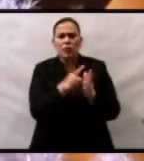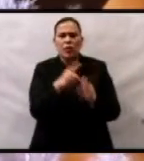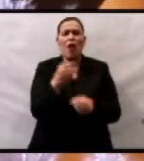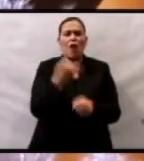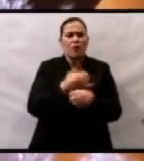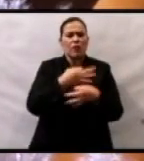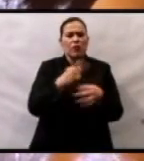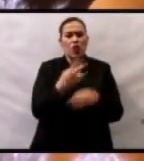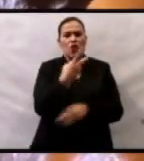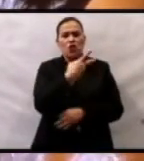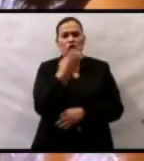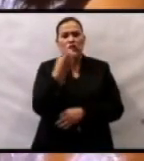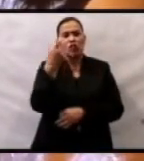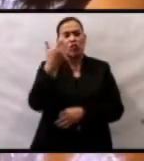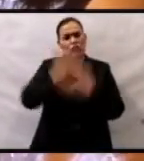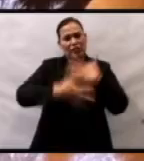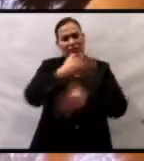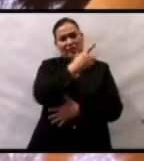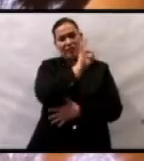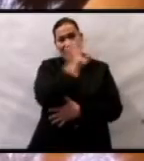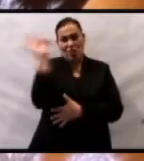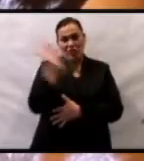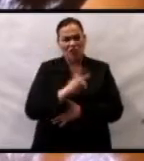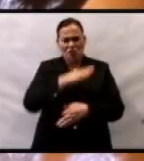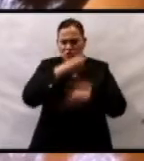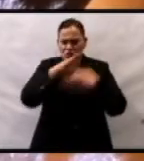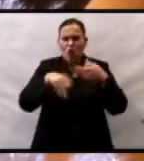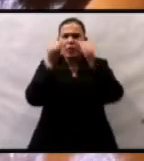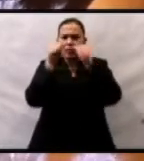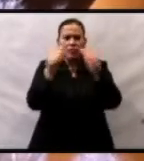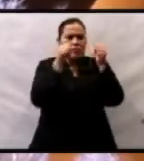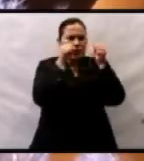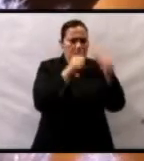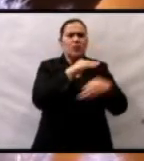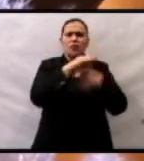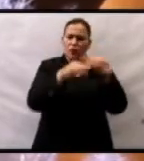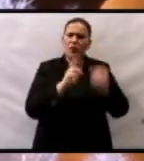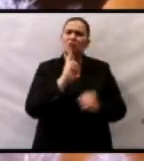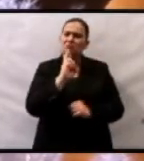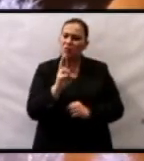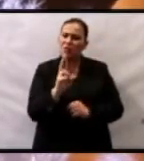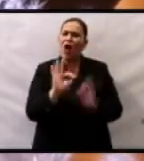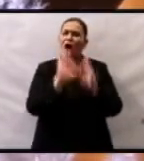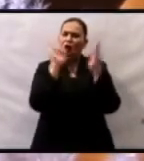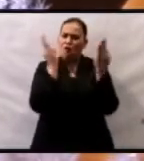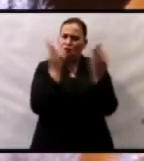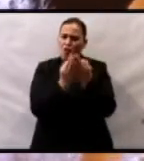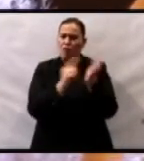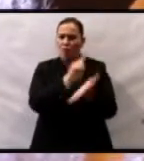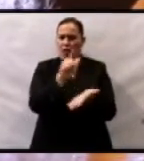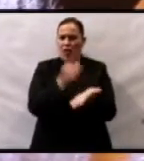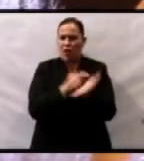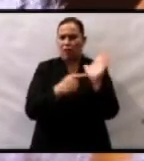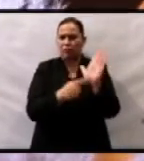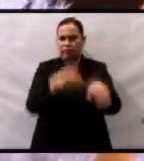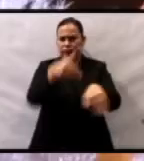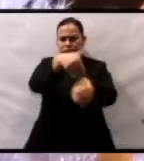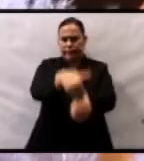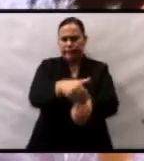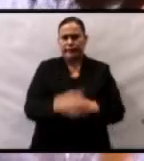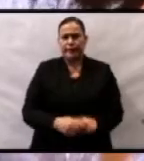del 15% y todas fueron respondidas en tiempo y forma como marca la ley.